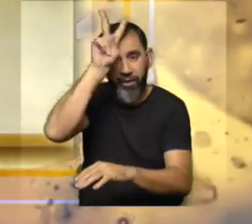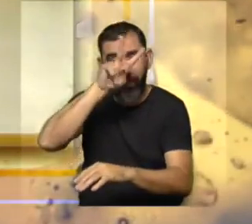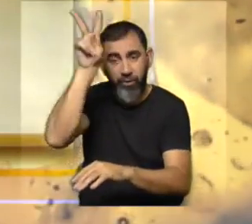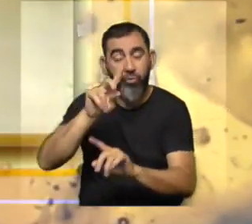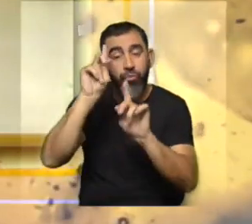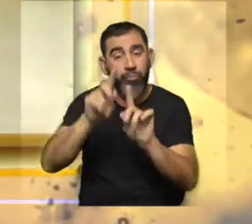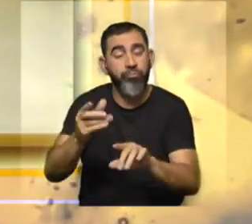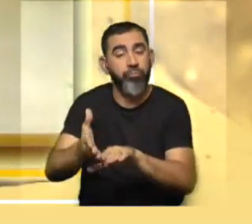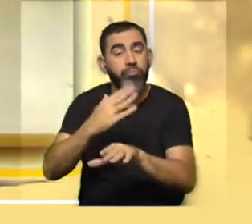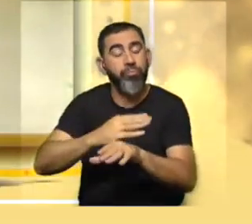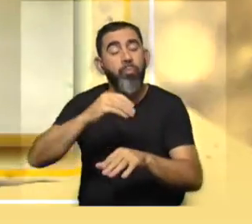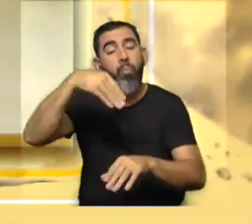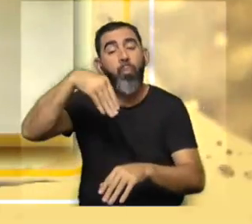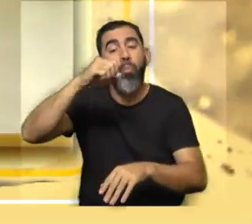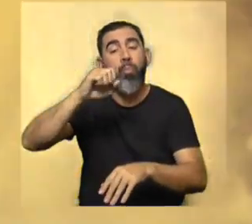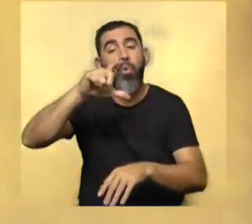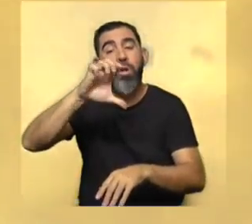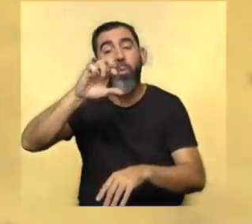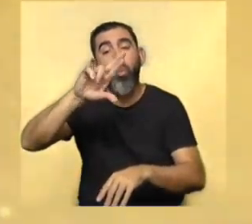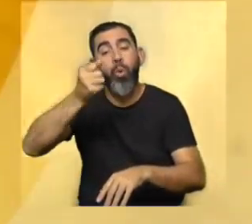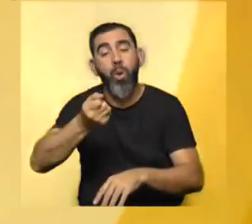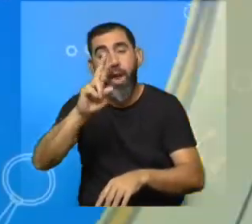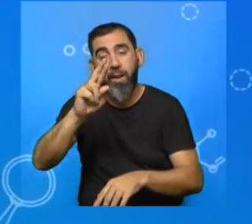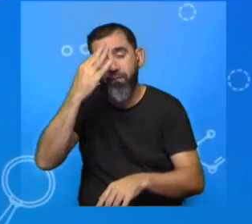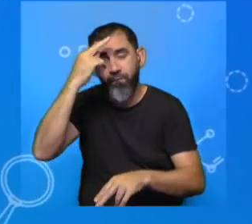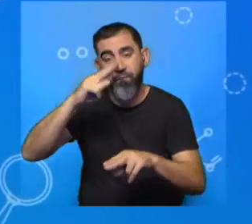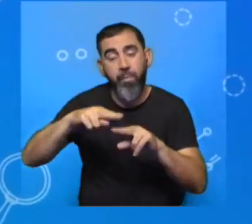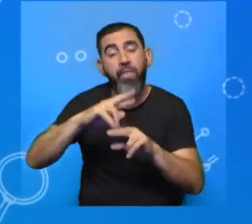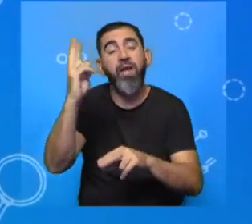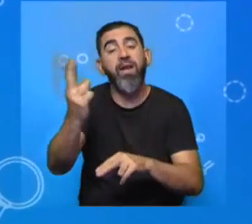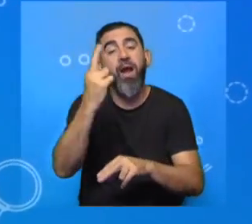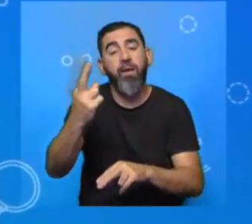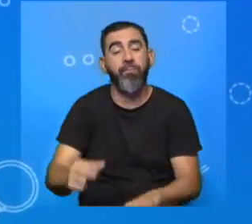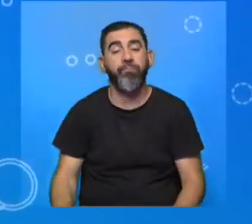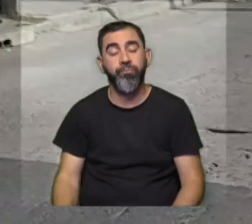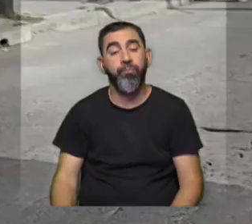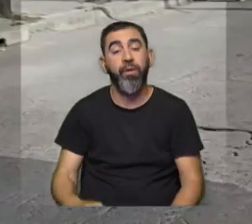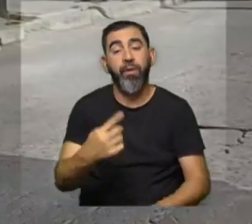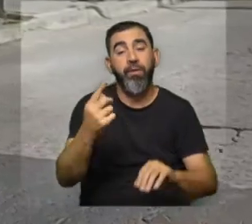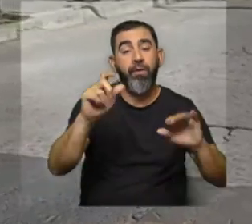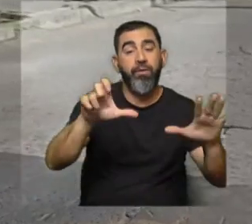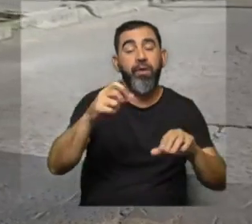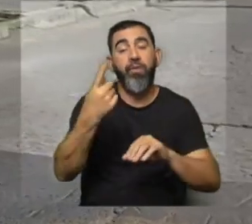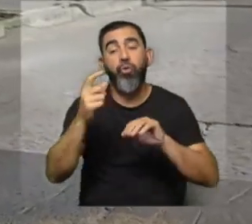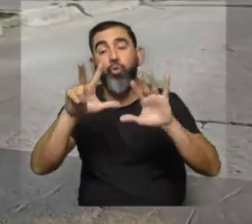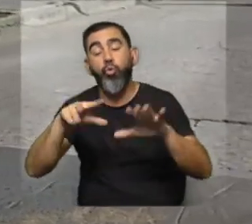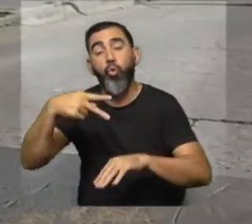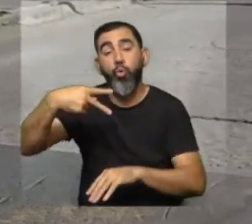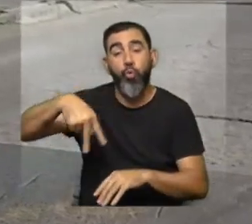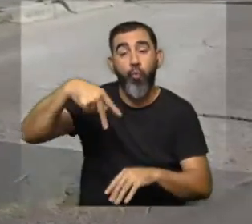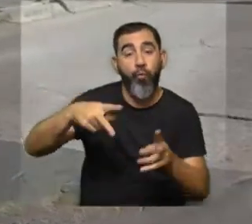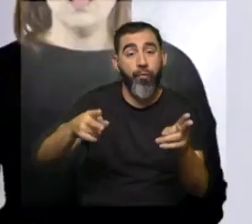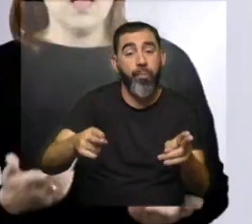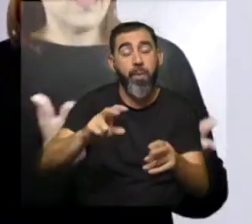y al diagnóstico molecular de enfermedades raras. Entre el 16 y el 18 de